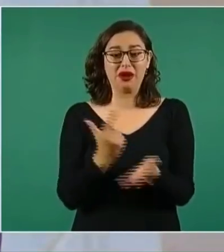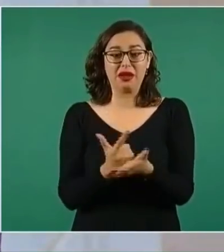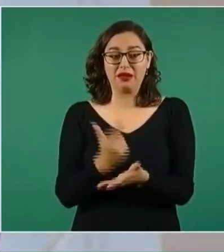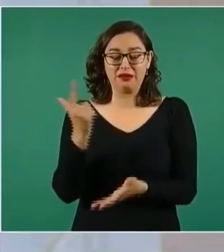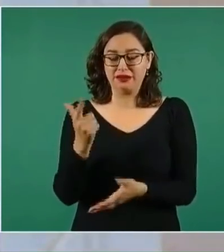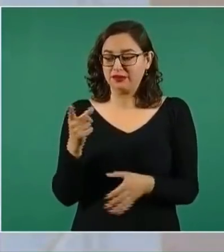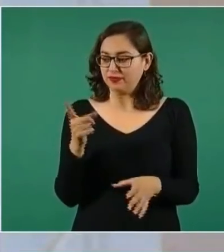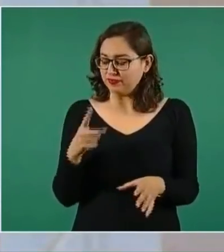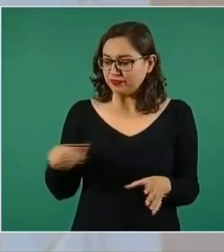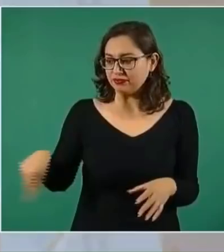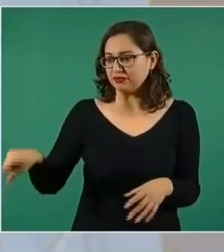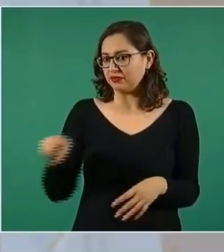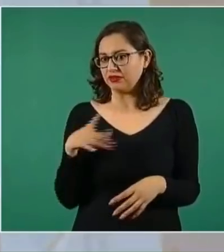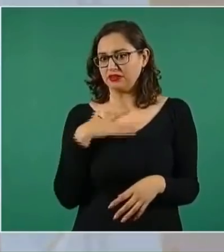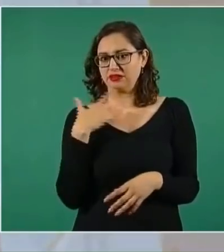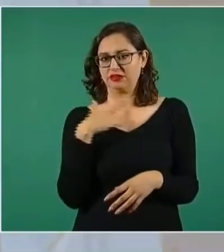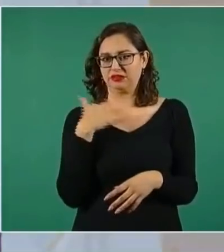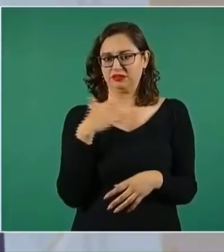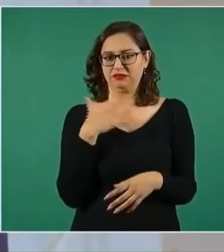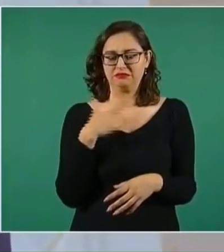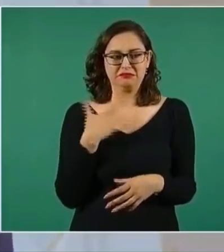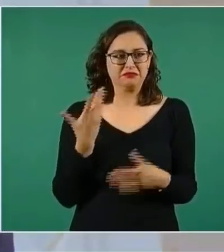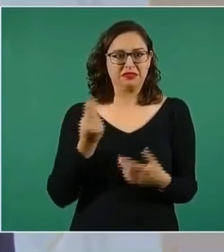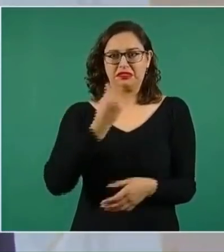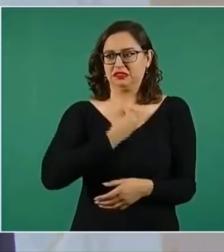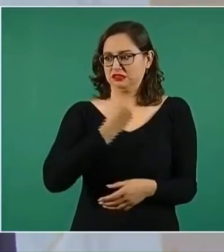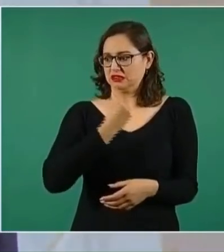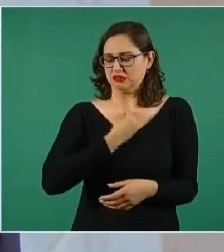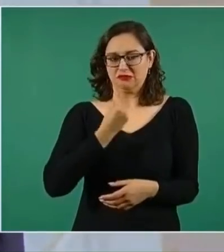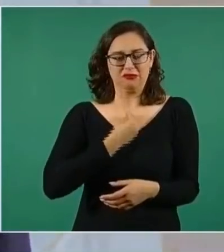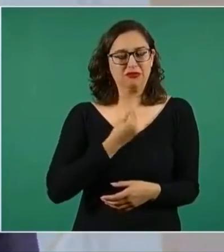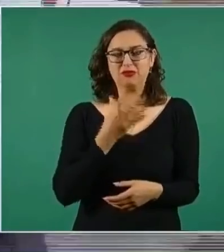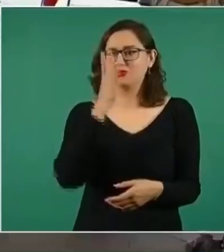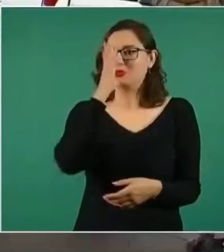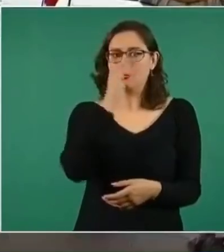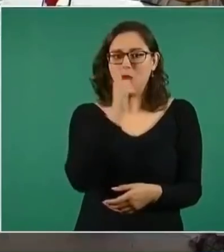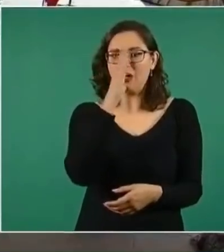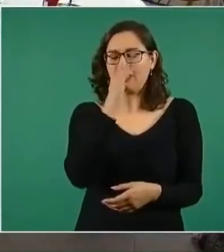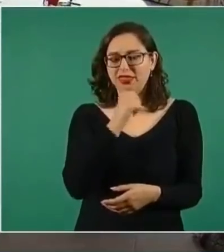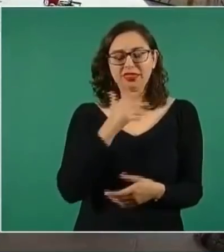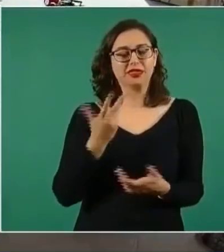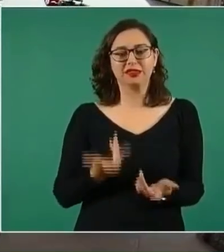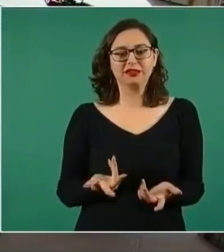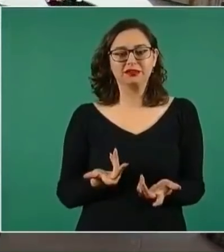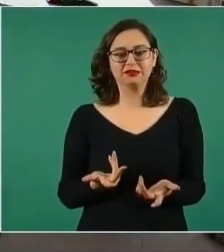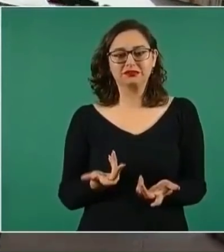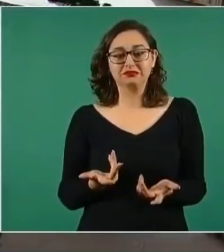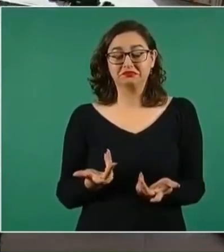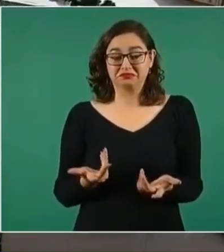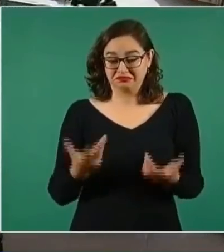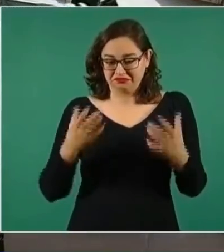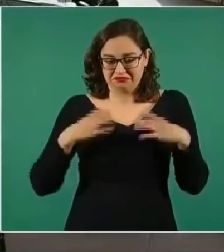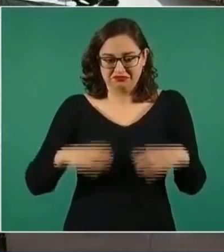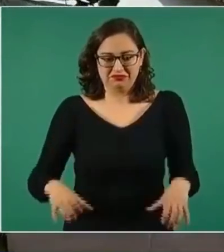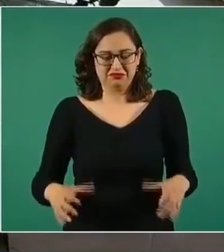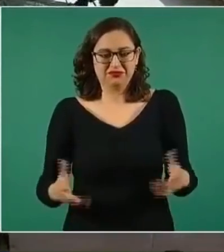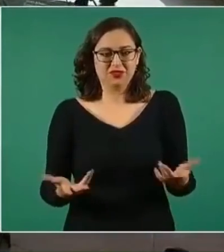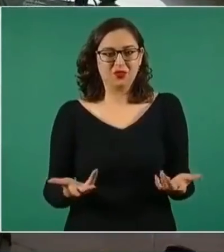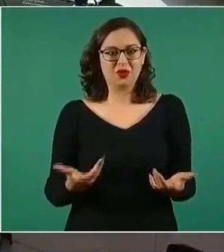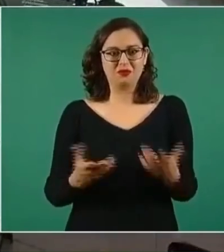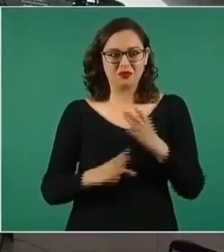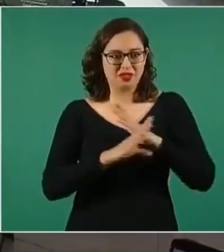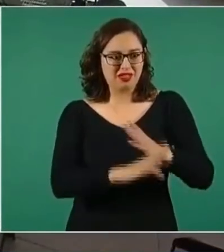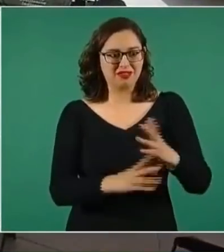podía resistir por falta de fortaleza física, emocional y de anticuerpos,